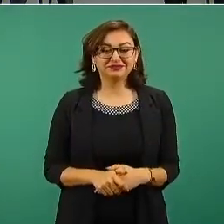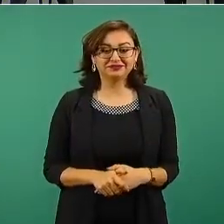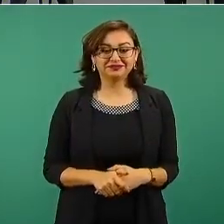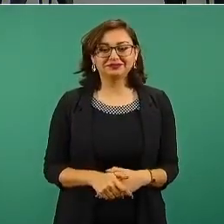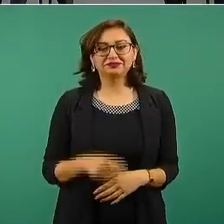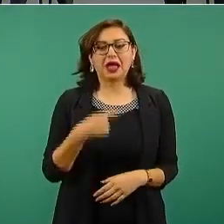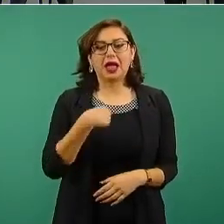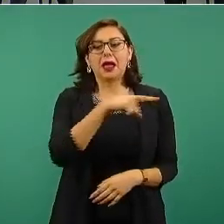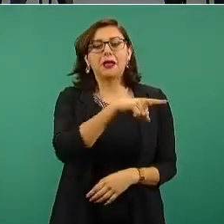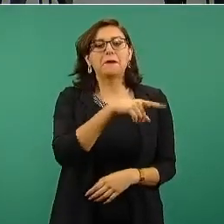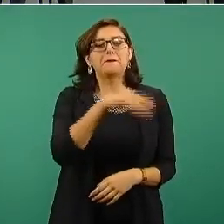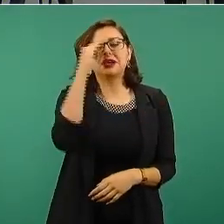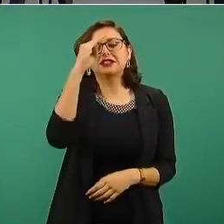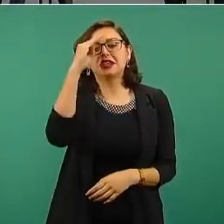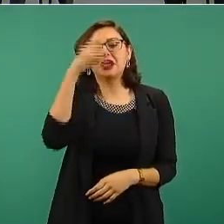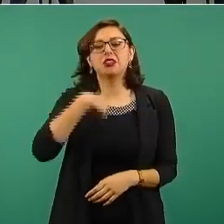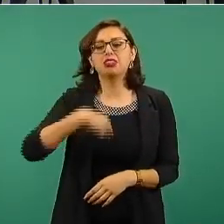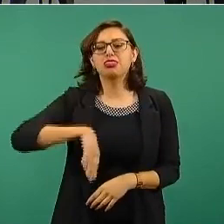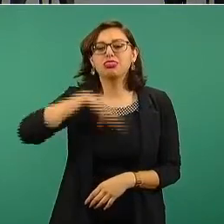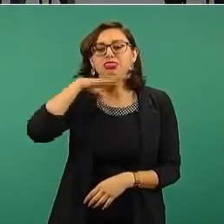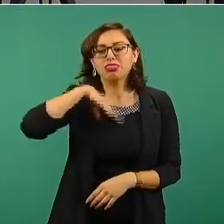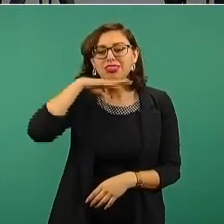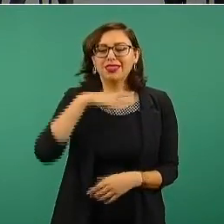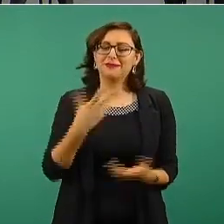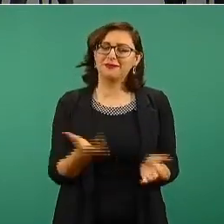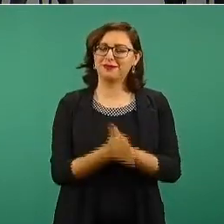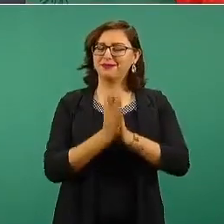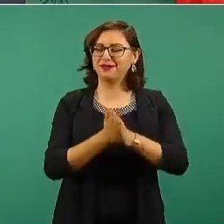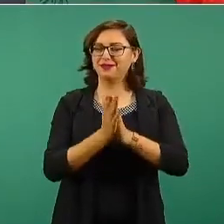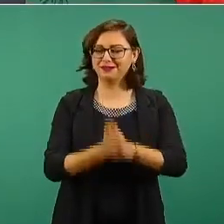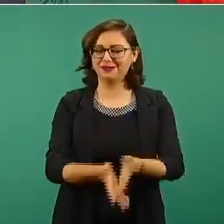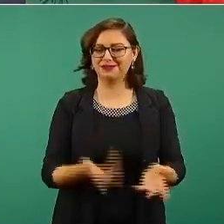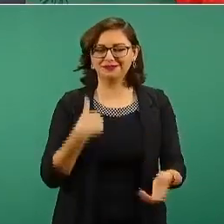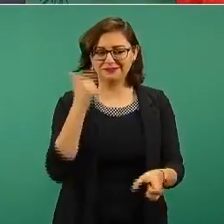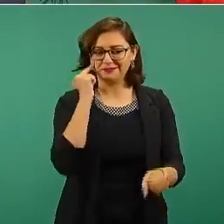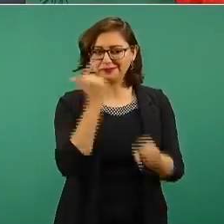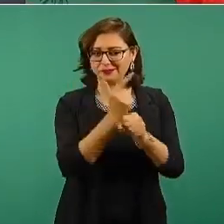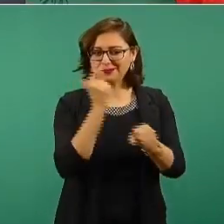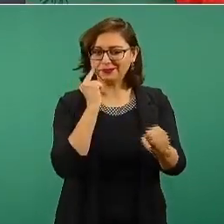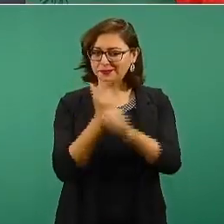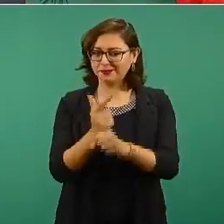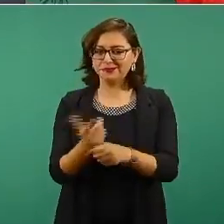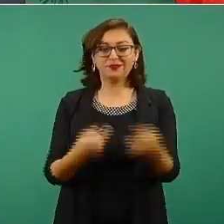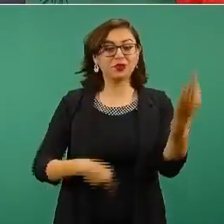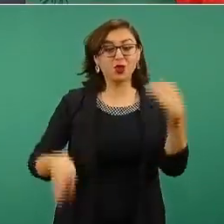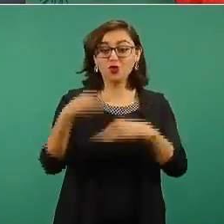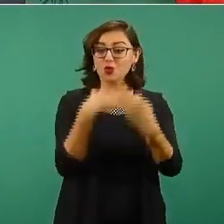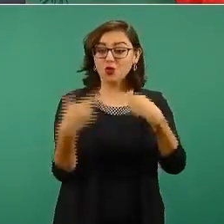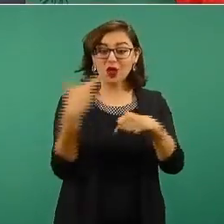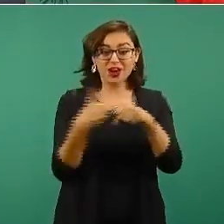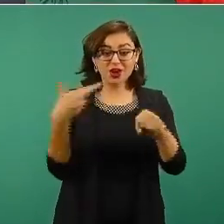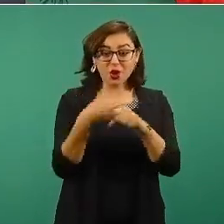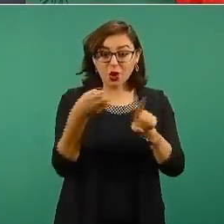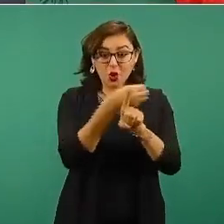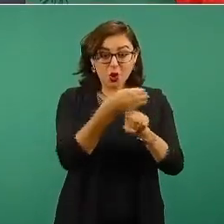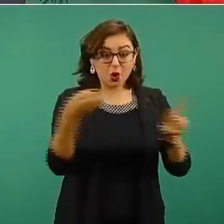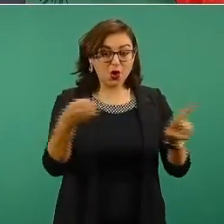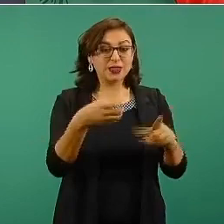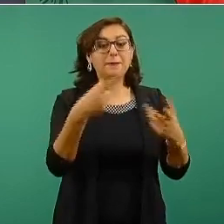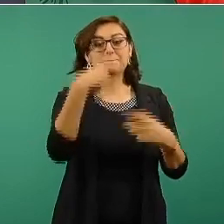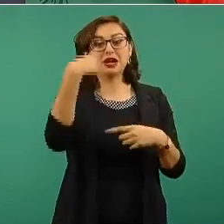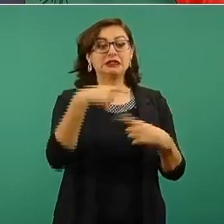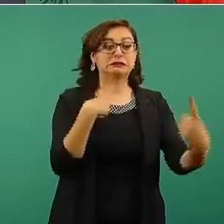me estoy chupando el dedo, todo armado, ¿sí?, para trampearnos,